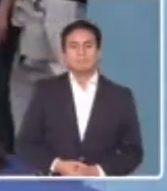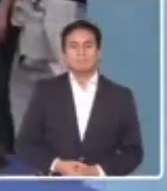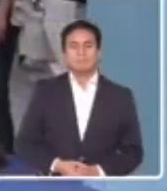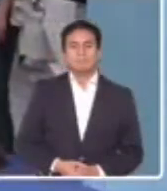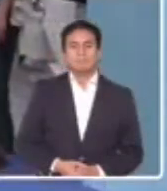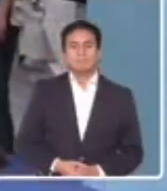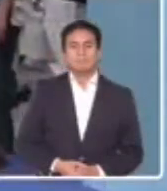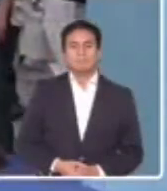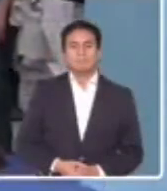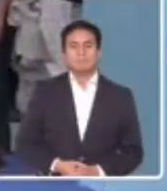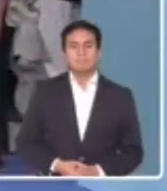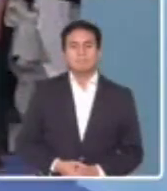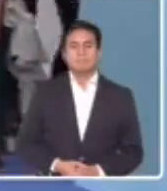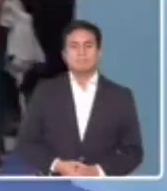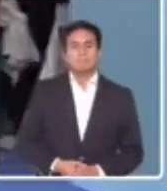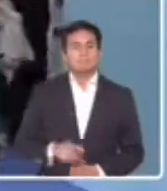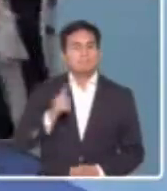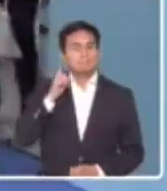Torturados por...